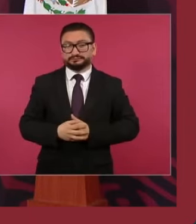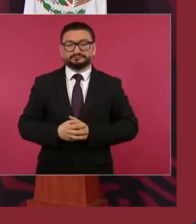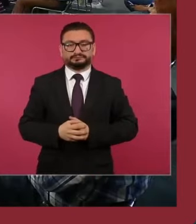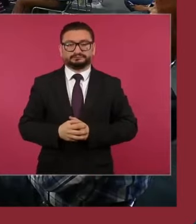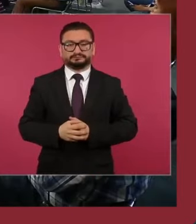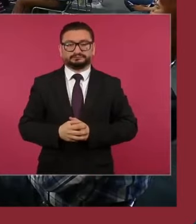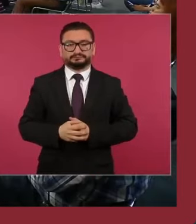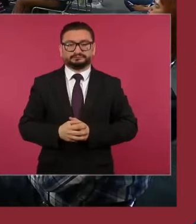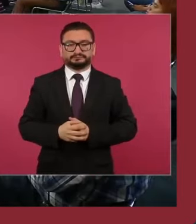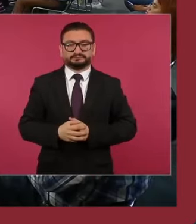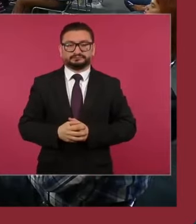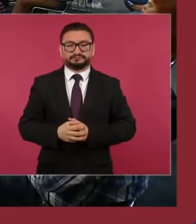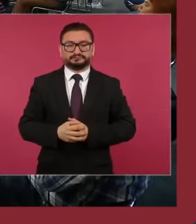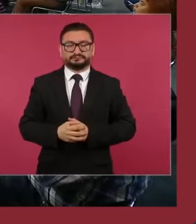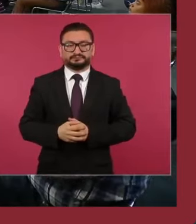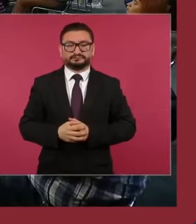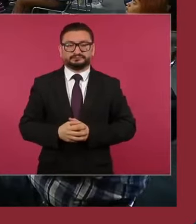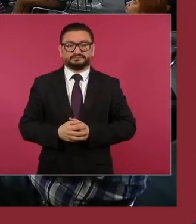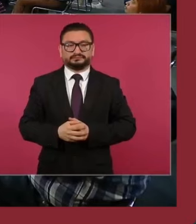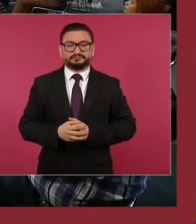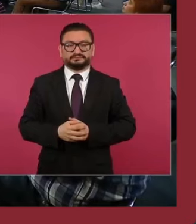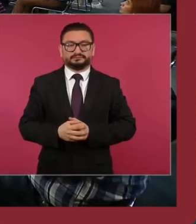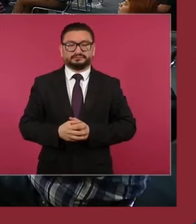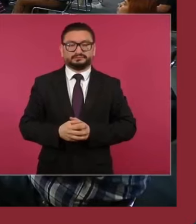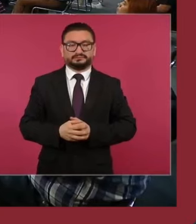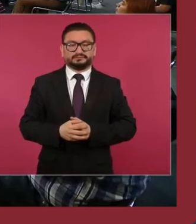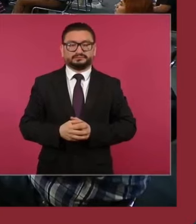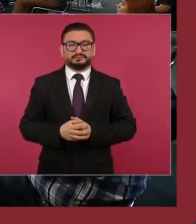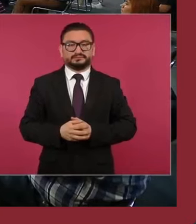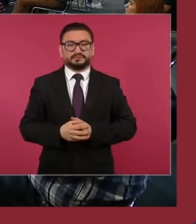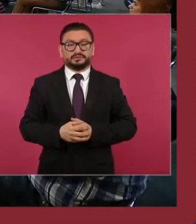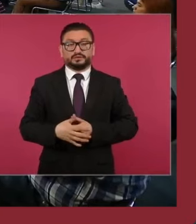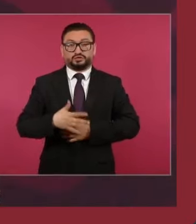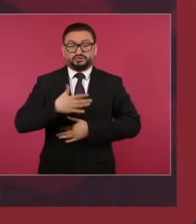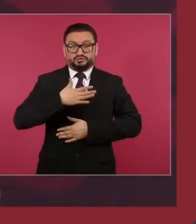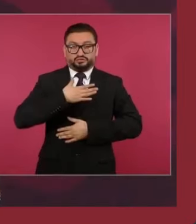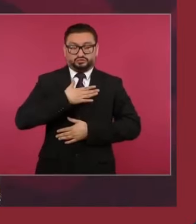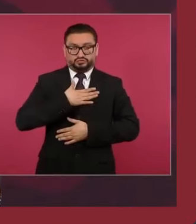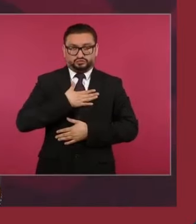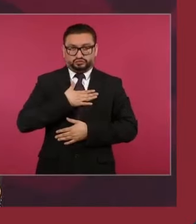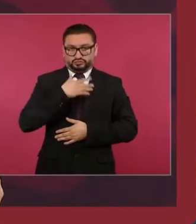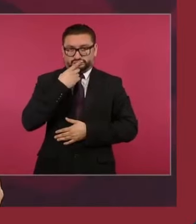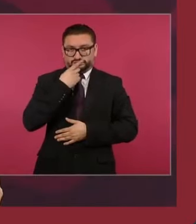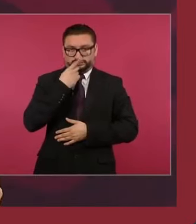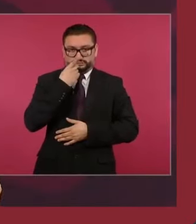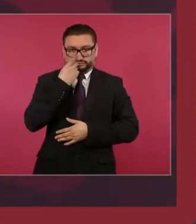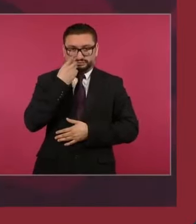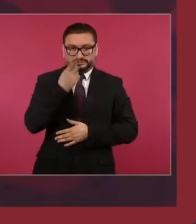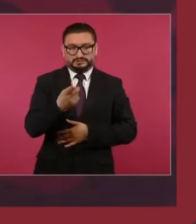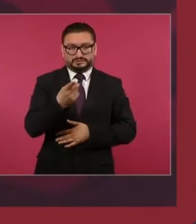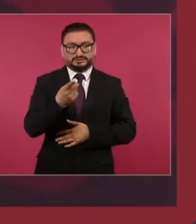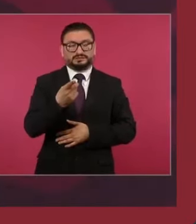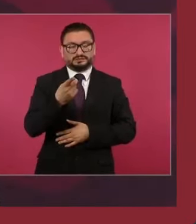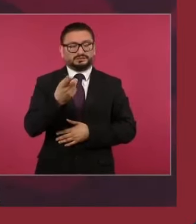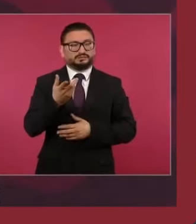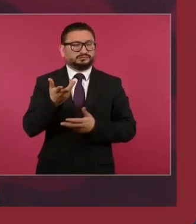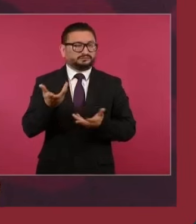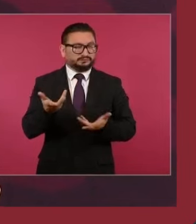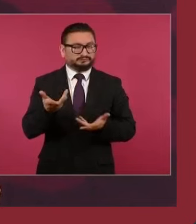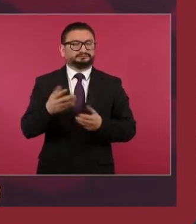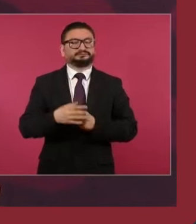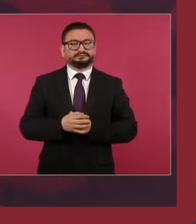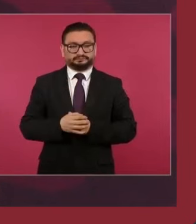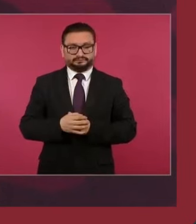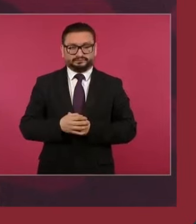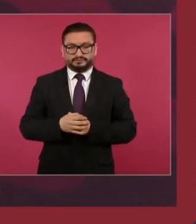Lo que venga en agosto de los jueces ya no se incluye. Lo que yo sostengo es que sería